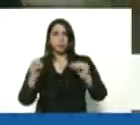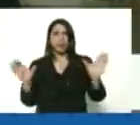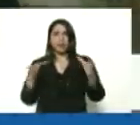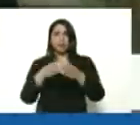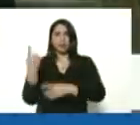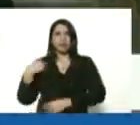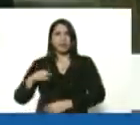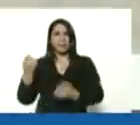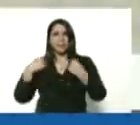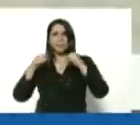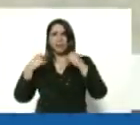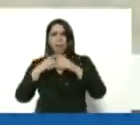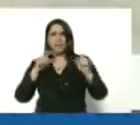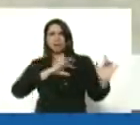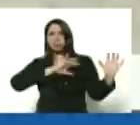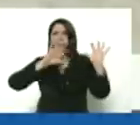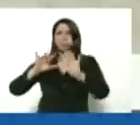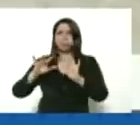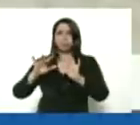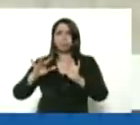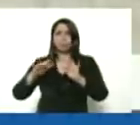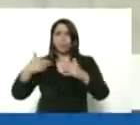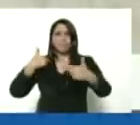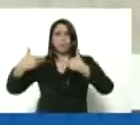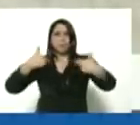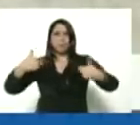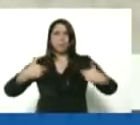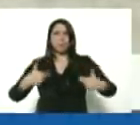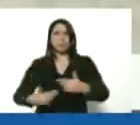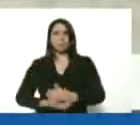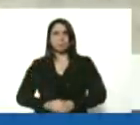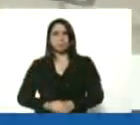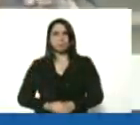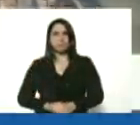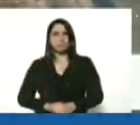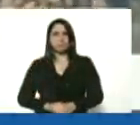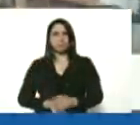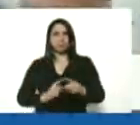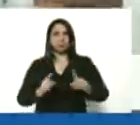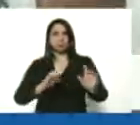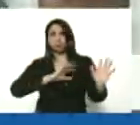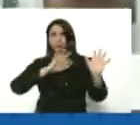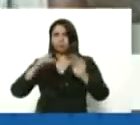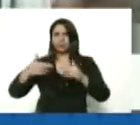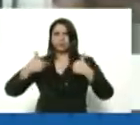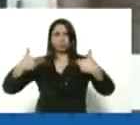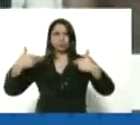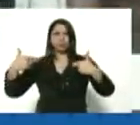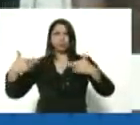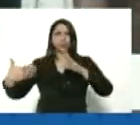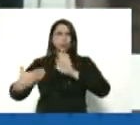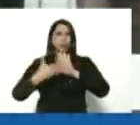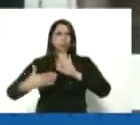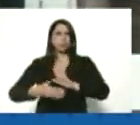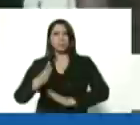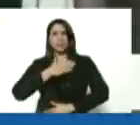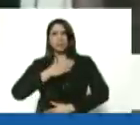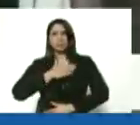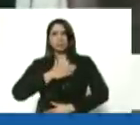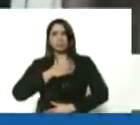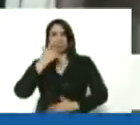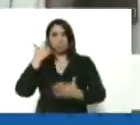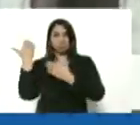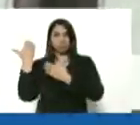tenían preparado para venir a matarme, para venir a atacarnos. Ahí